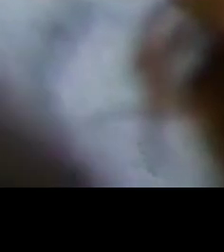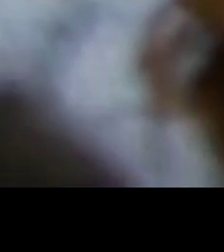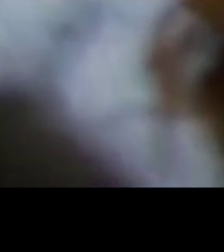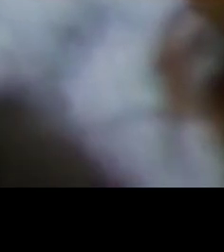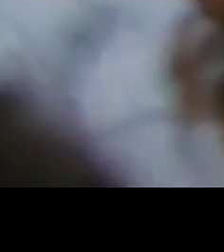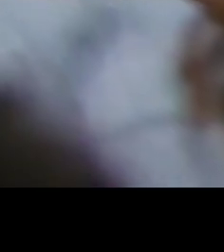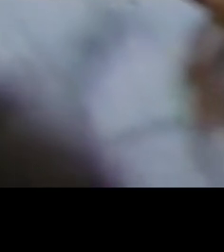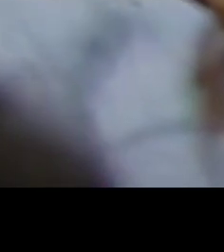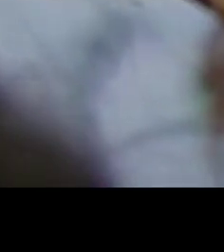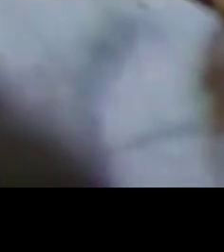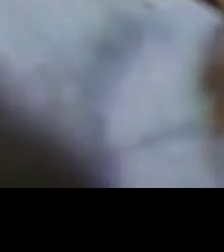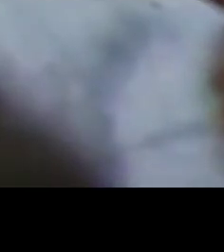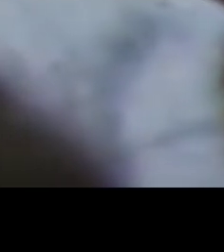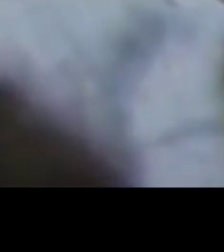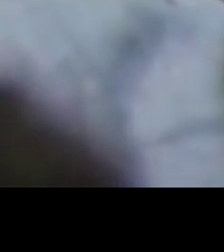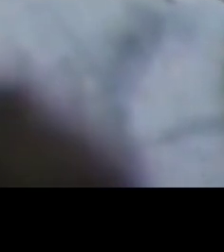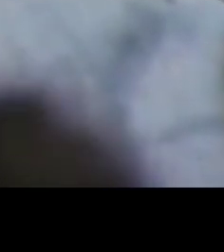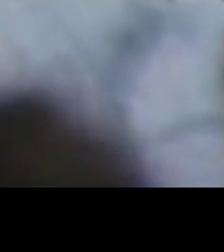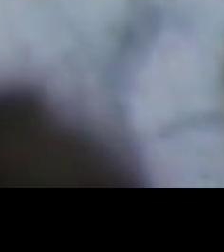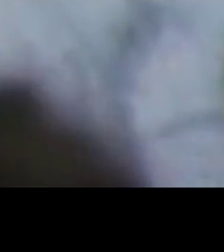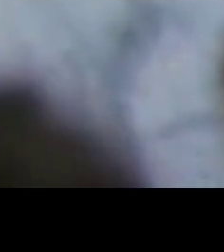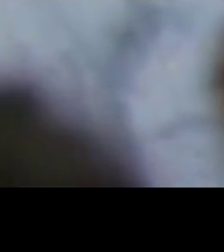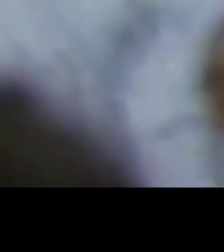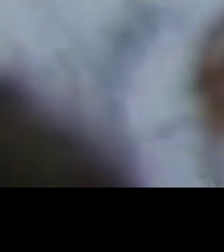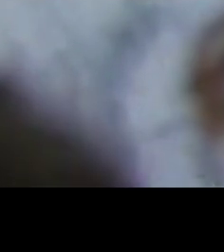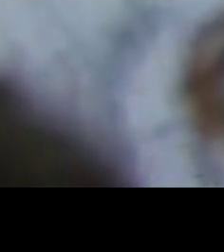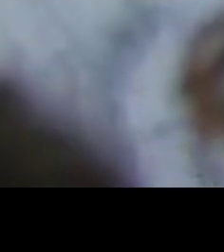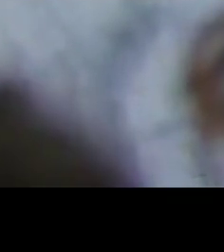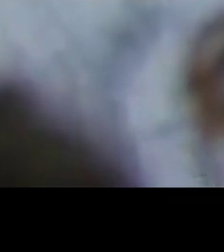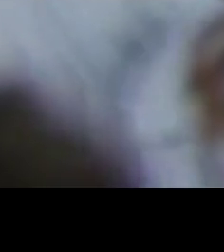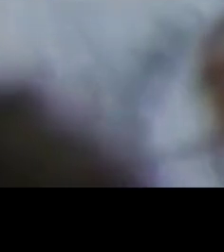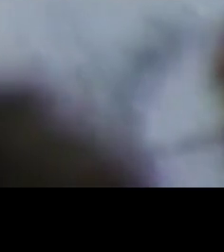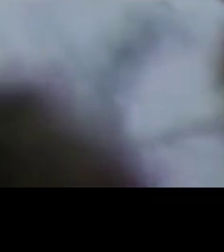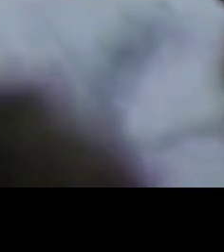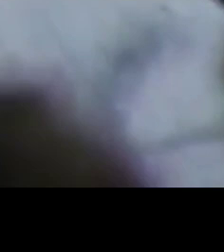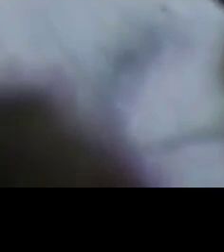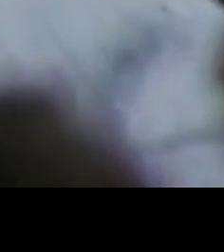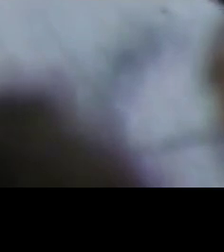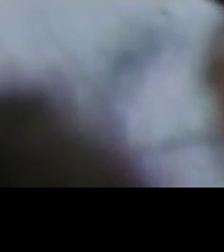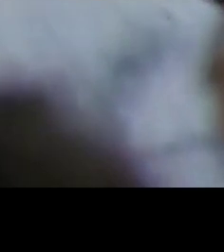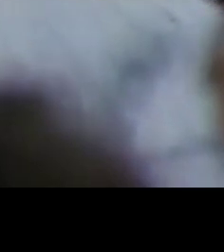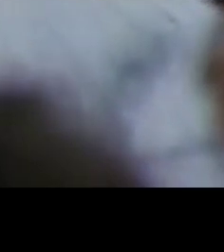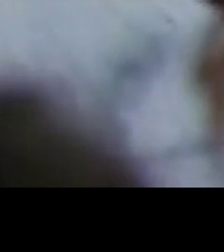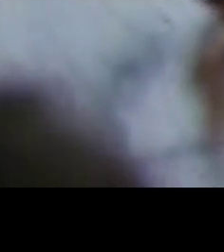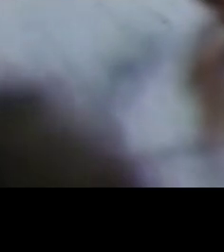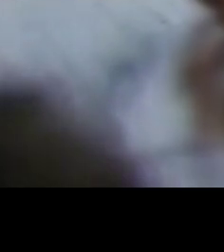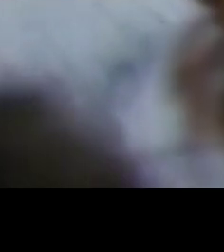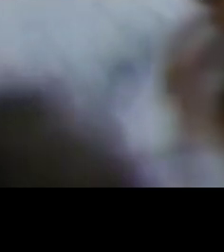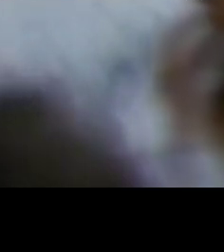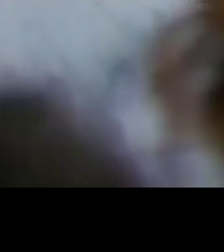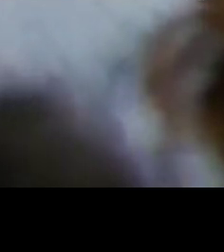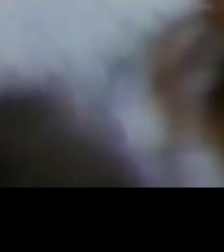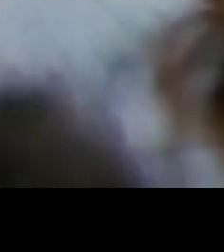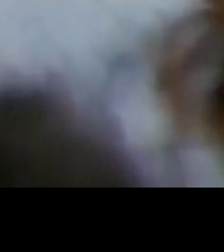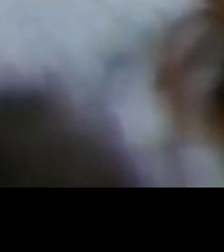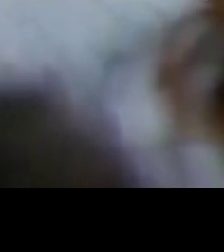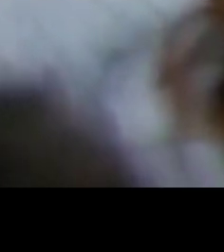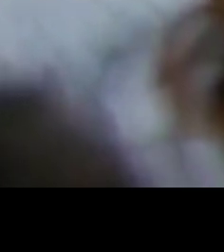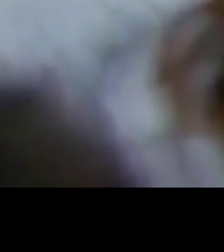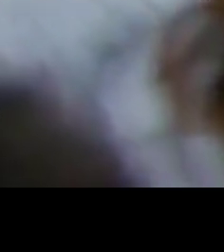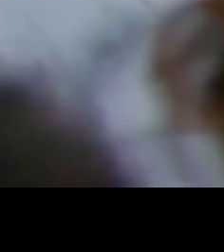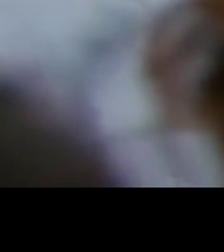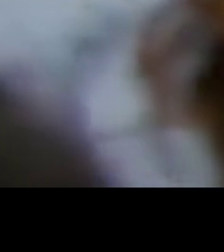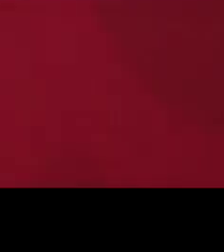dar al visitar este lugar emblemático en el tema o en el contexto de la lucha contra el